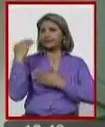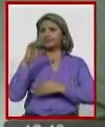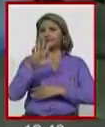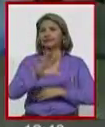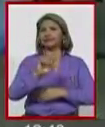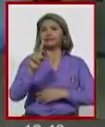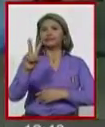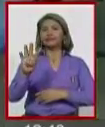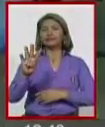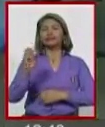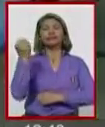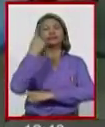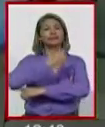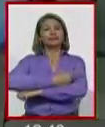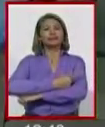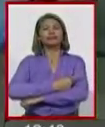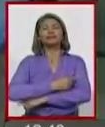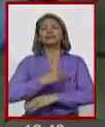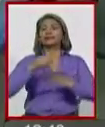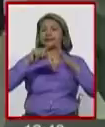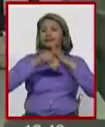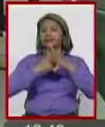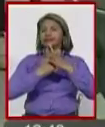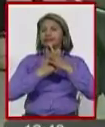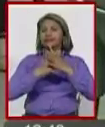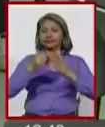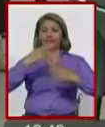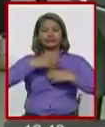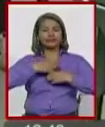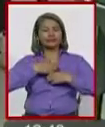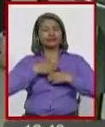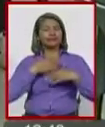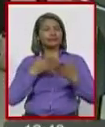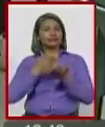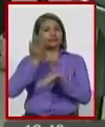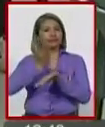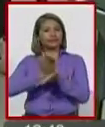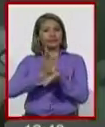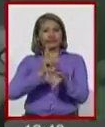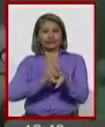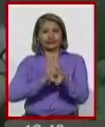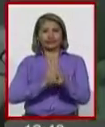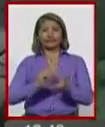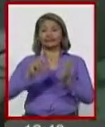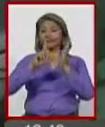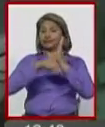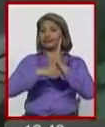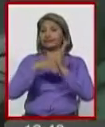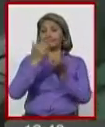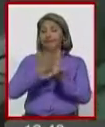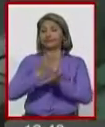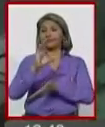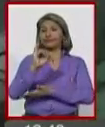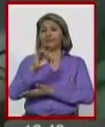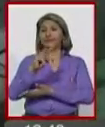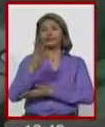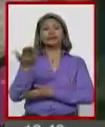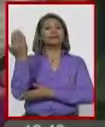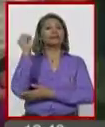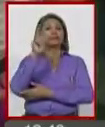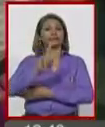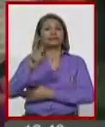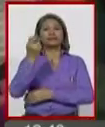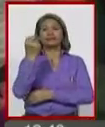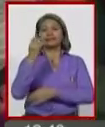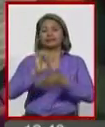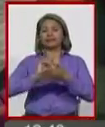son 54 días desde que se iniciaron las movilizaciones y el paro médico. Después del paro cívico del pasado